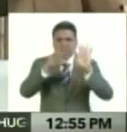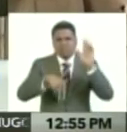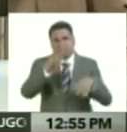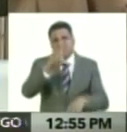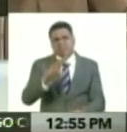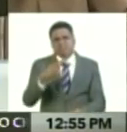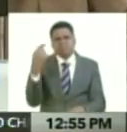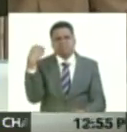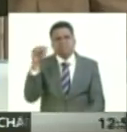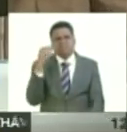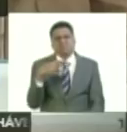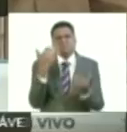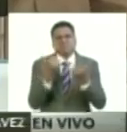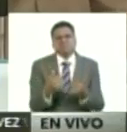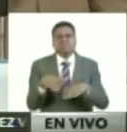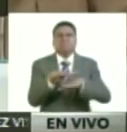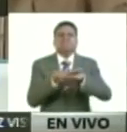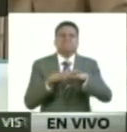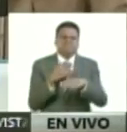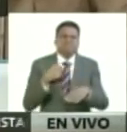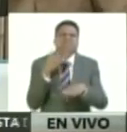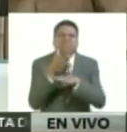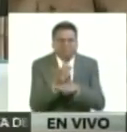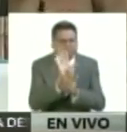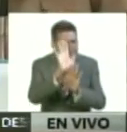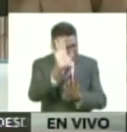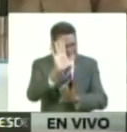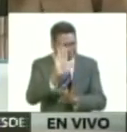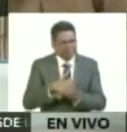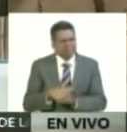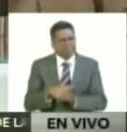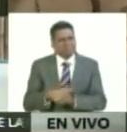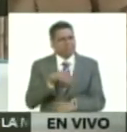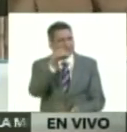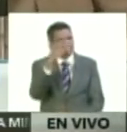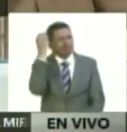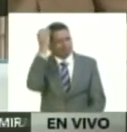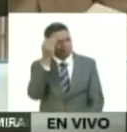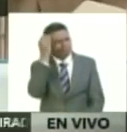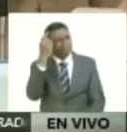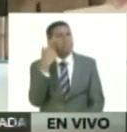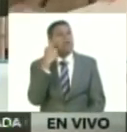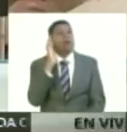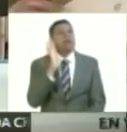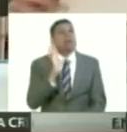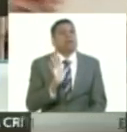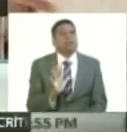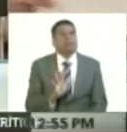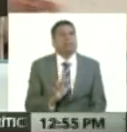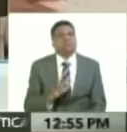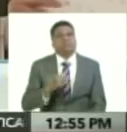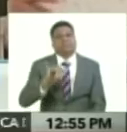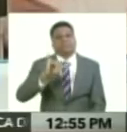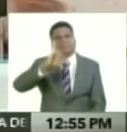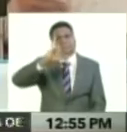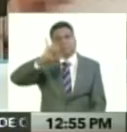Ahora, perdónenme que me meta. ¿Se ha puesto a pensar el señor Julio